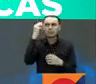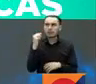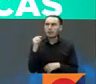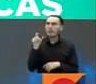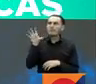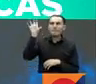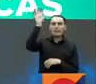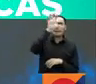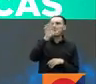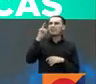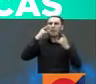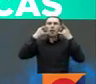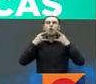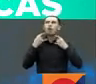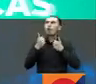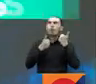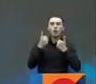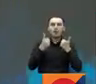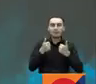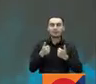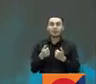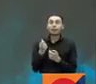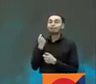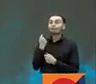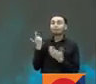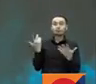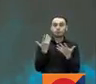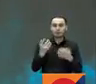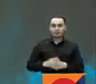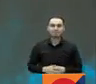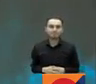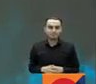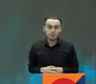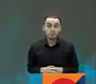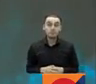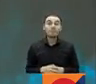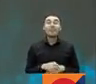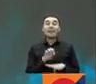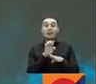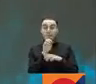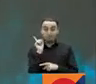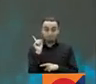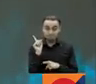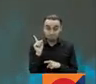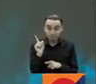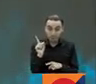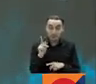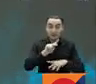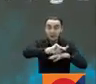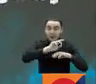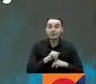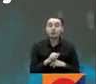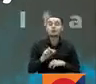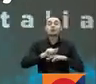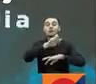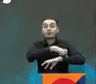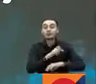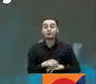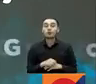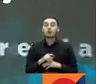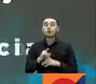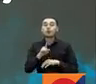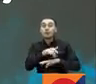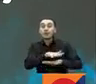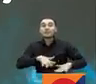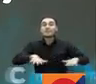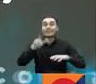dicho adiós al tapabocas. Entre los más recientes están Ecuador, Paraguay, Puerto Rico,